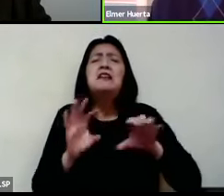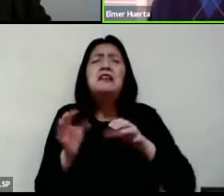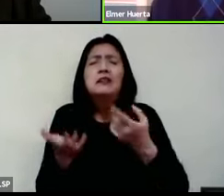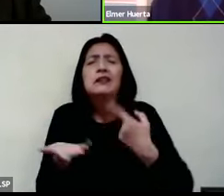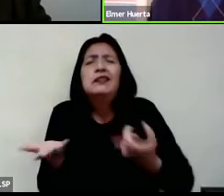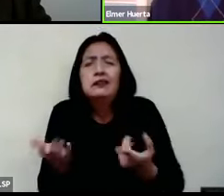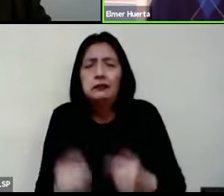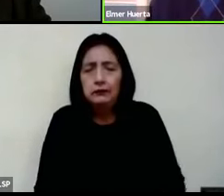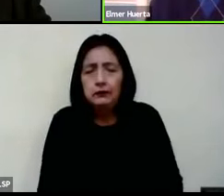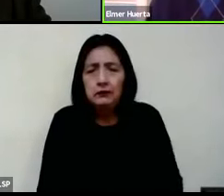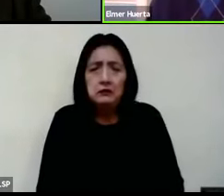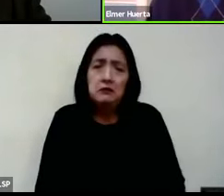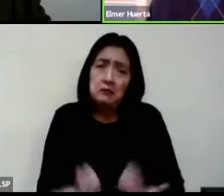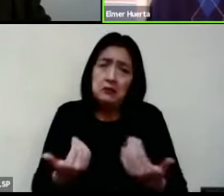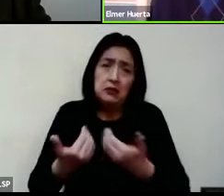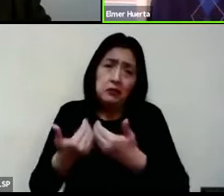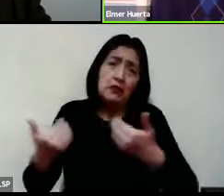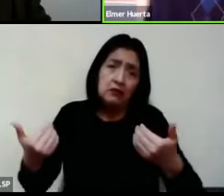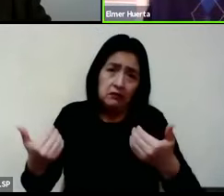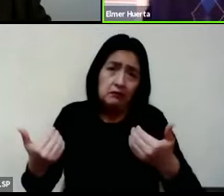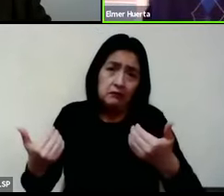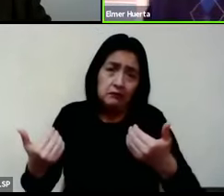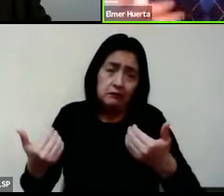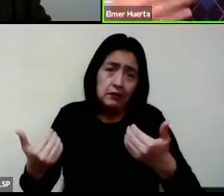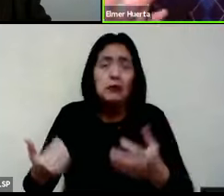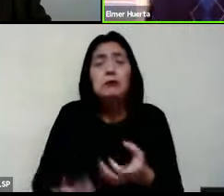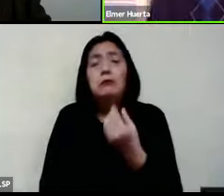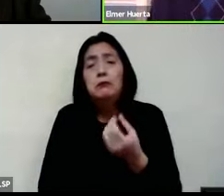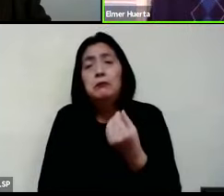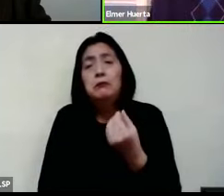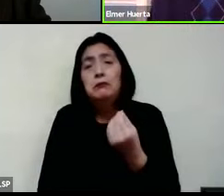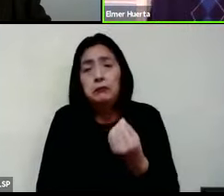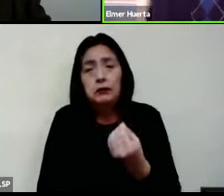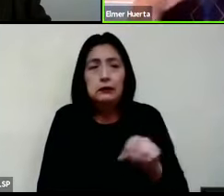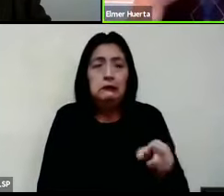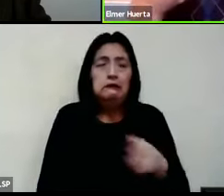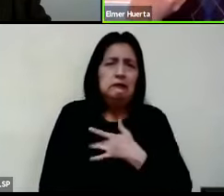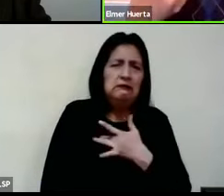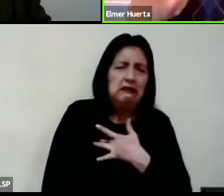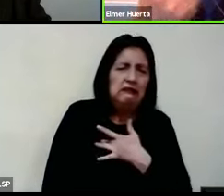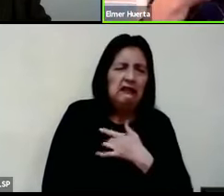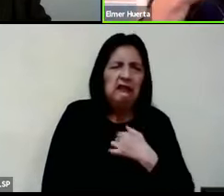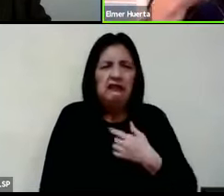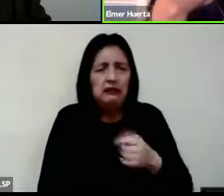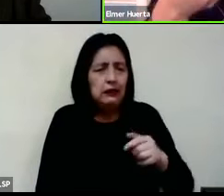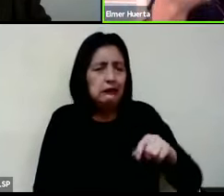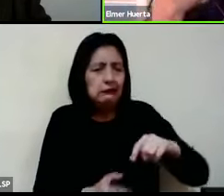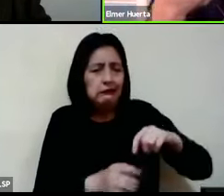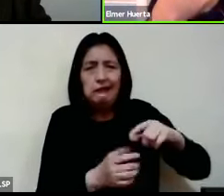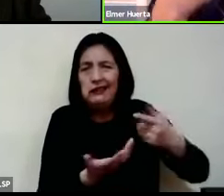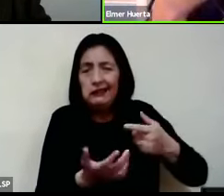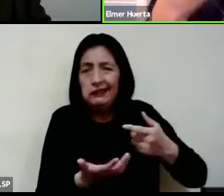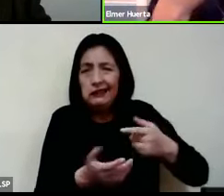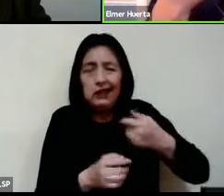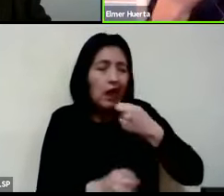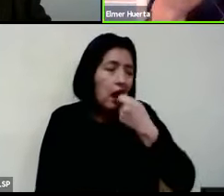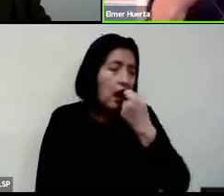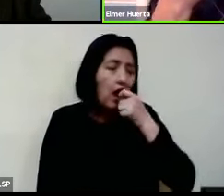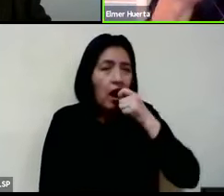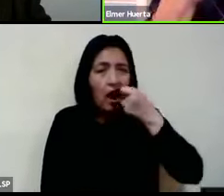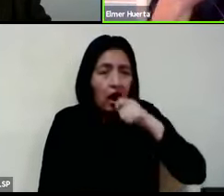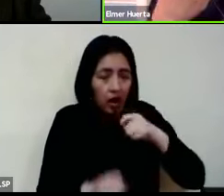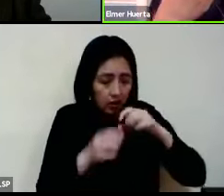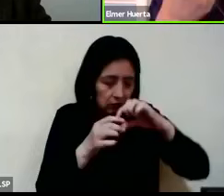es? Pues aislarla. ¿Por qué? Porque si está con síntomas y le hacen la prueba, que es la prueba molecular, que es la única prueba